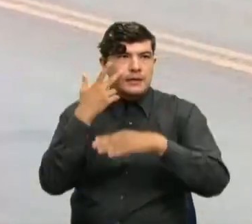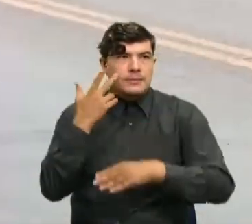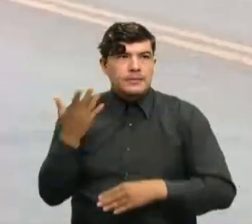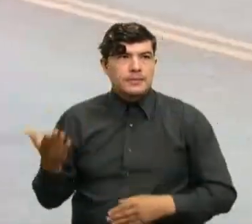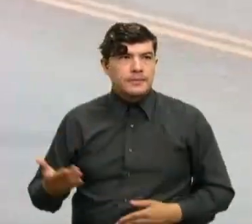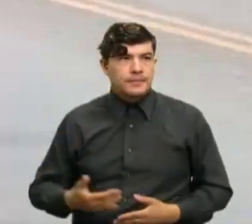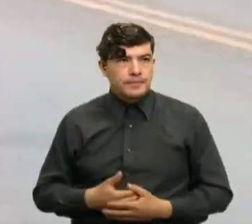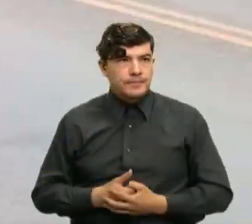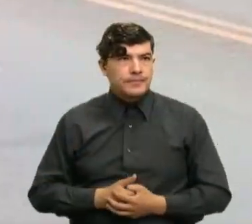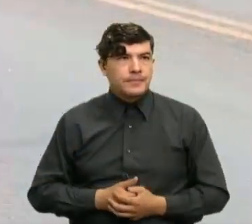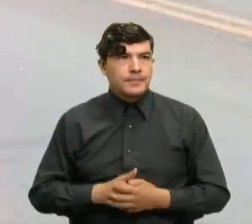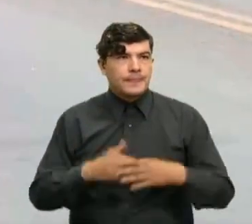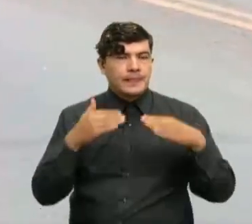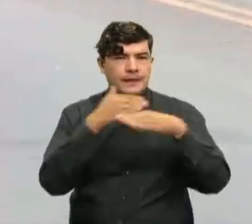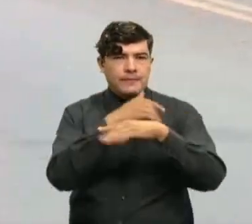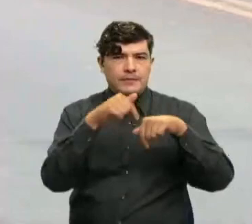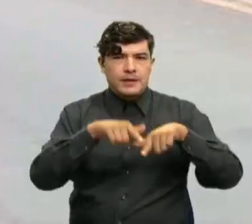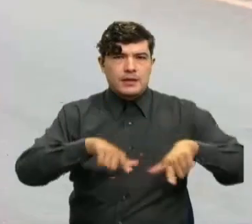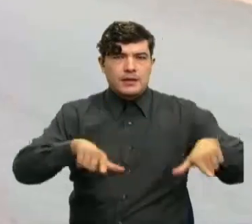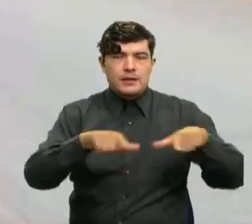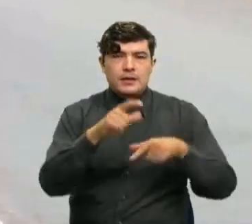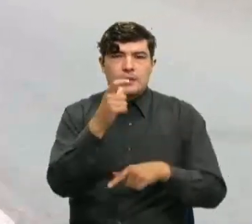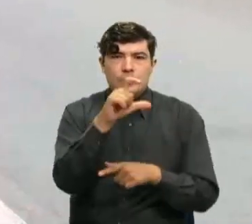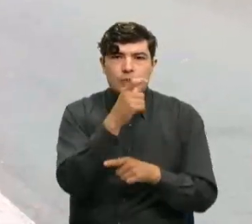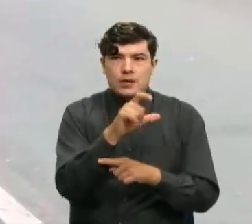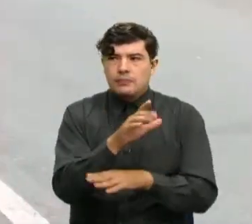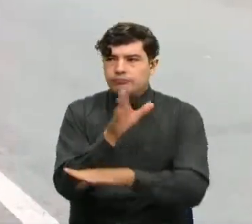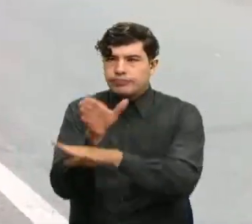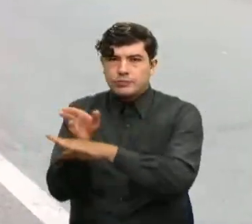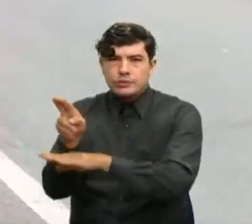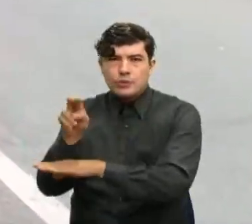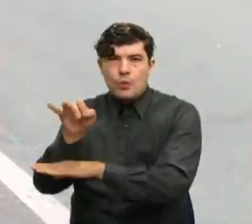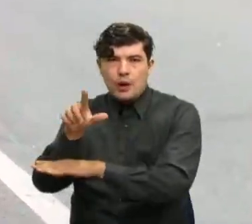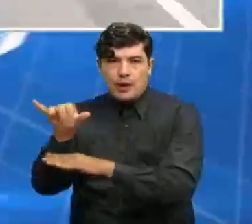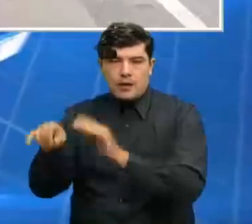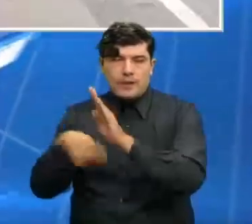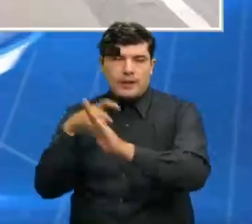información que tenemos desde acá, desde Tres Cúcuta y el Zulia. Alfredo Pérez Durán, para Oriente Noticias, estamos informando.